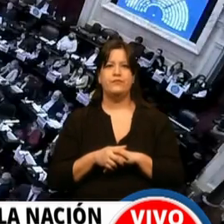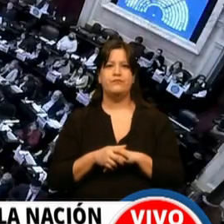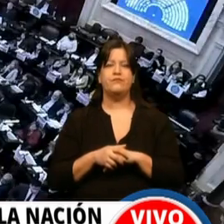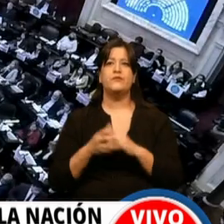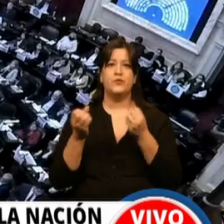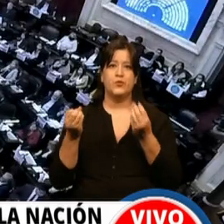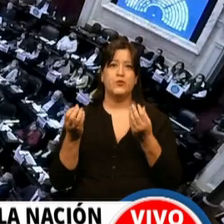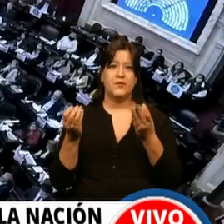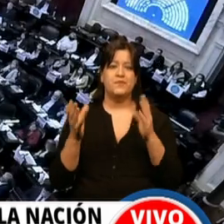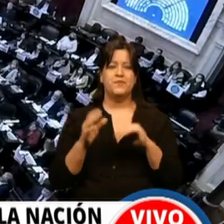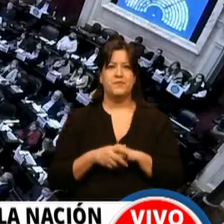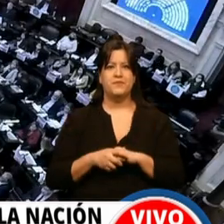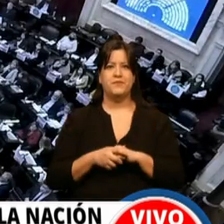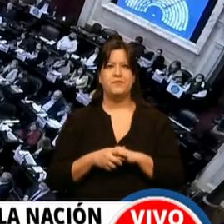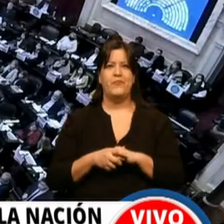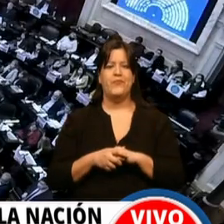muy bien